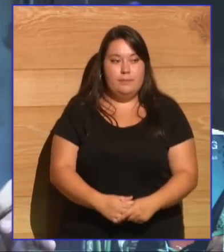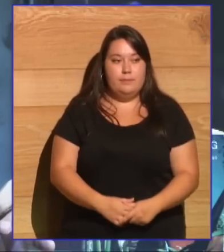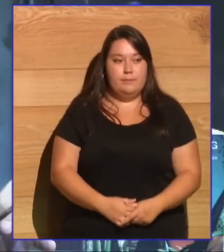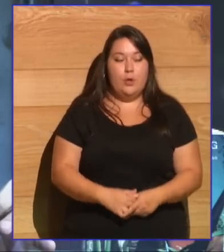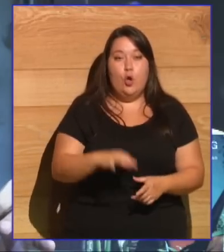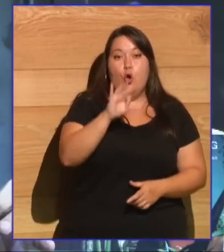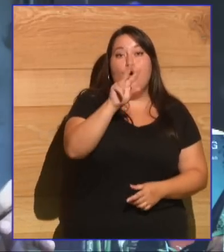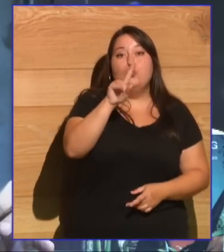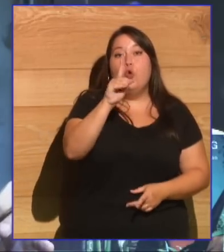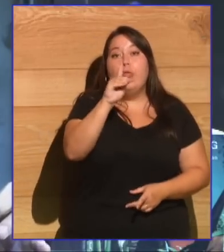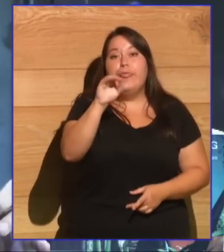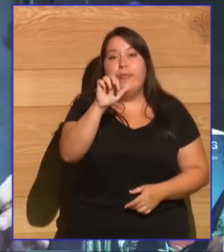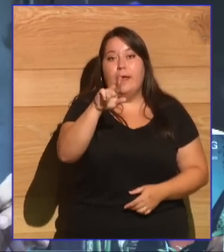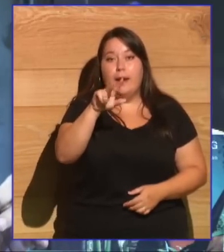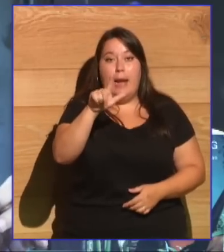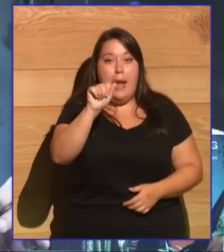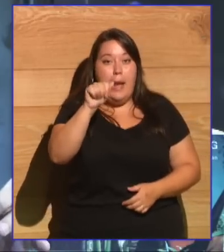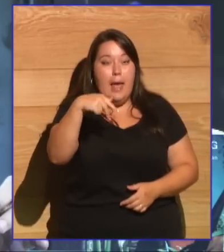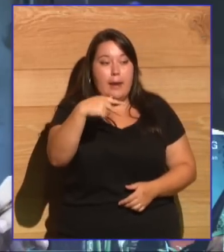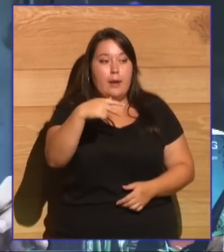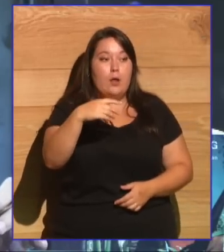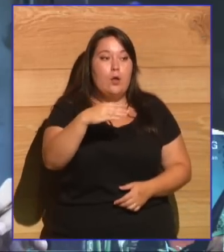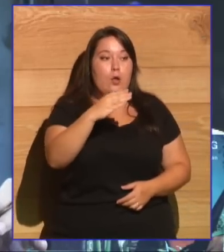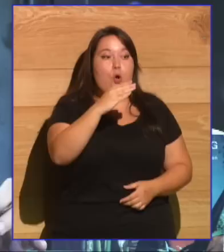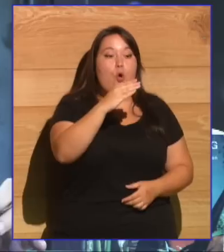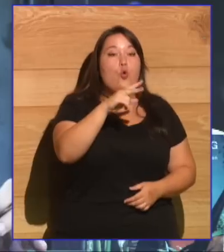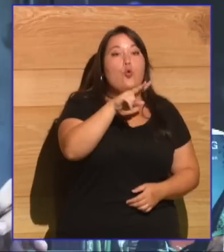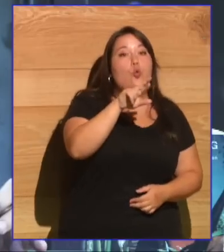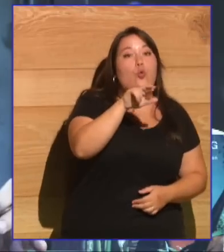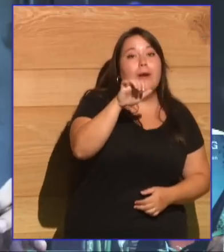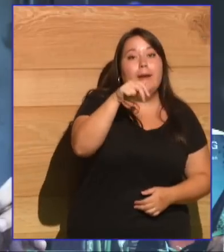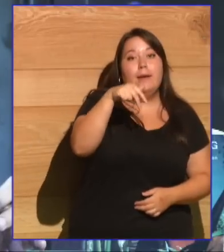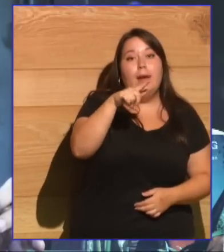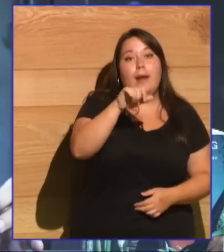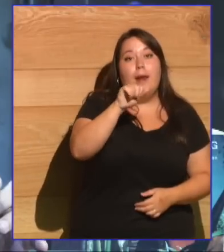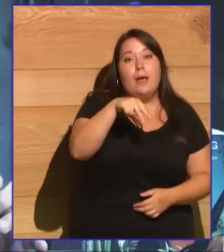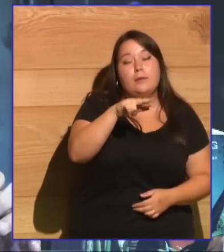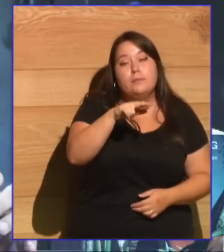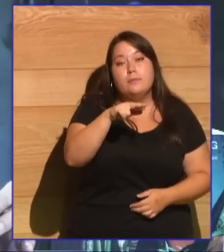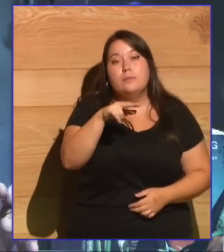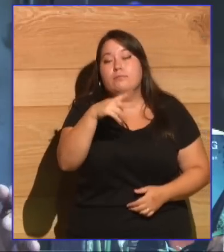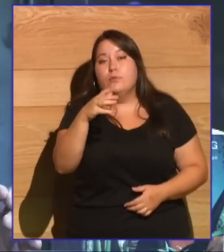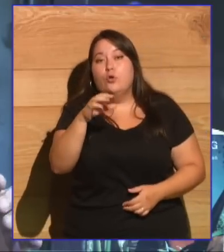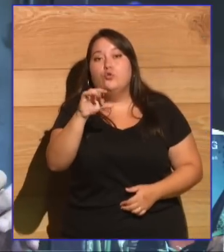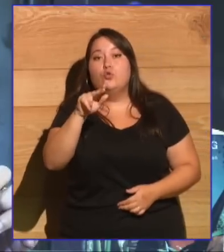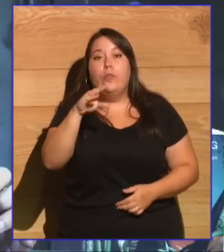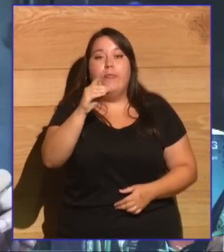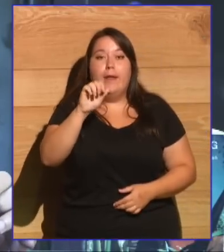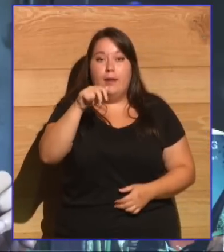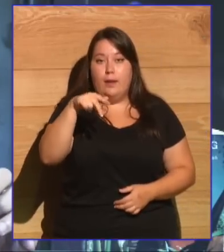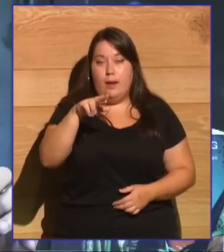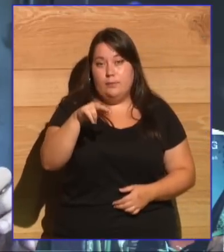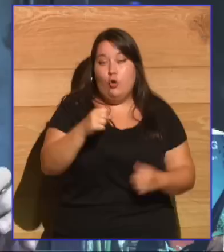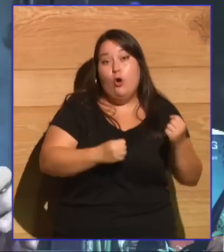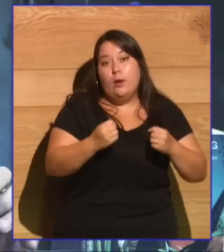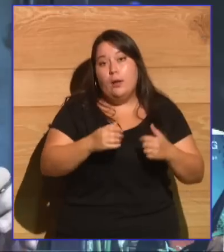de subir la ola no no no sólo es corre la isu berlanas haya gustado imaginar un imperativo nuevo que haga temporada